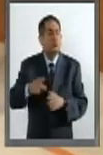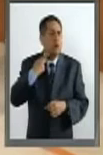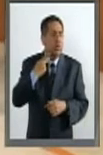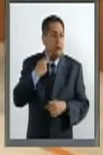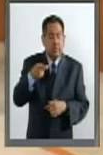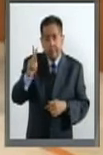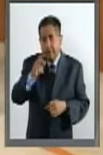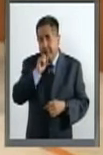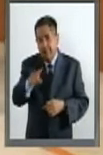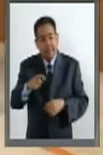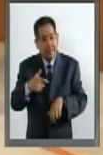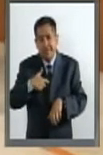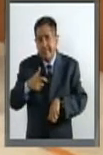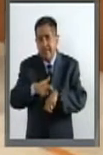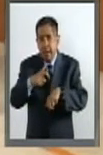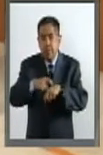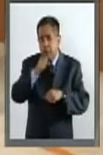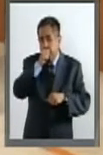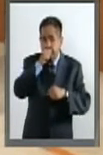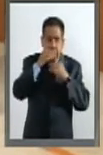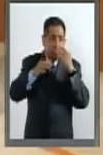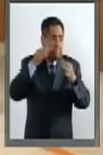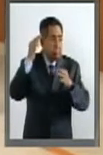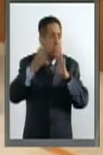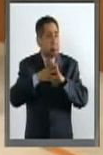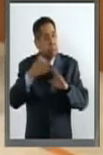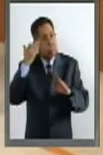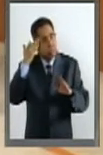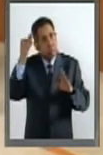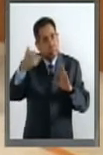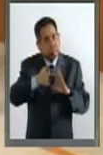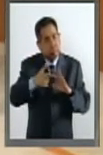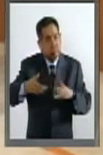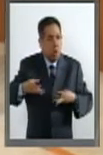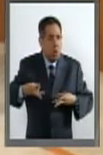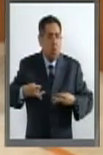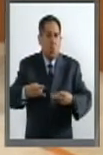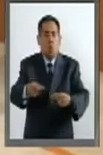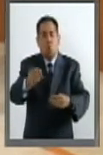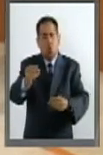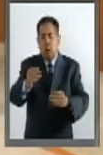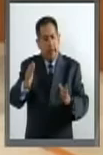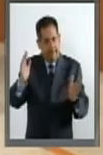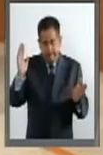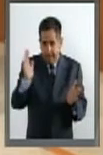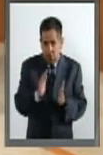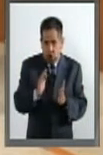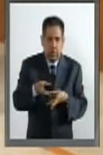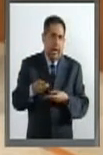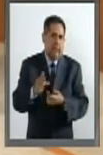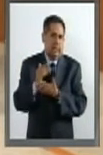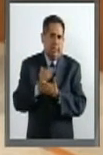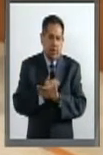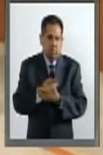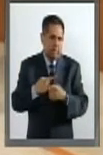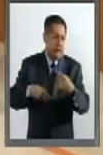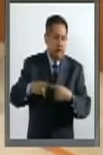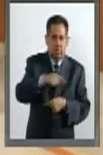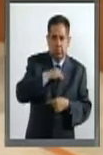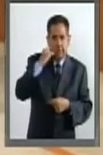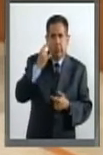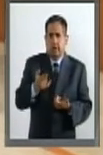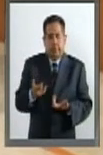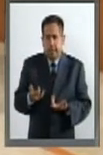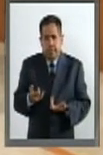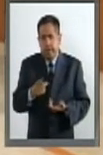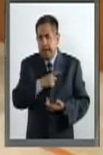que acortar el tiempo de las campañas para gastar menos, para ofender menos a la gente. Tenemos que